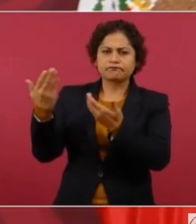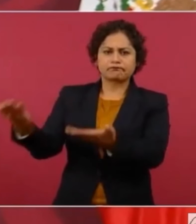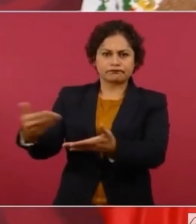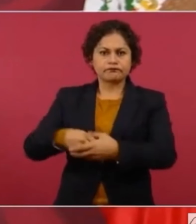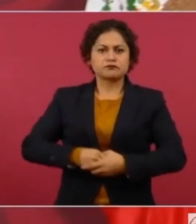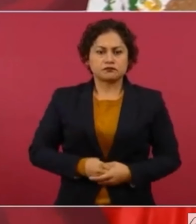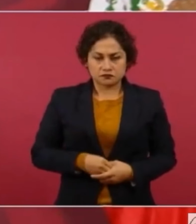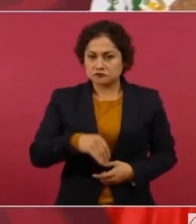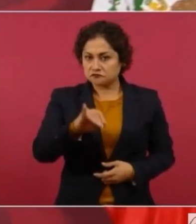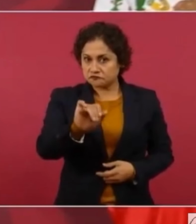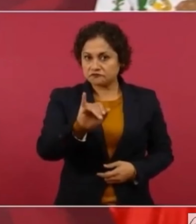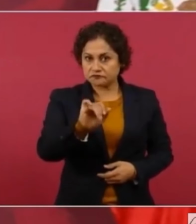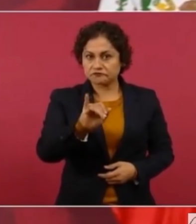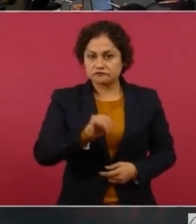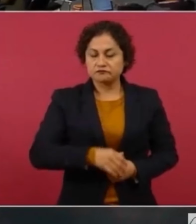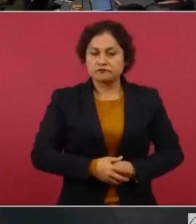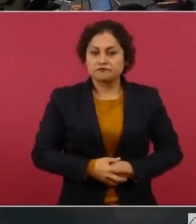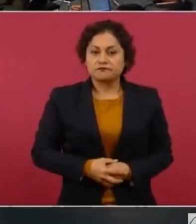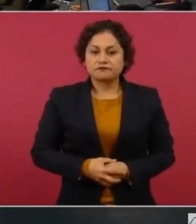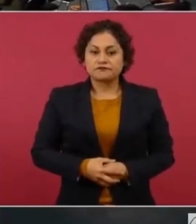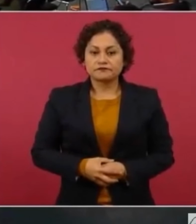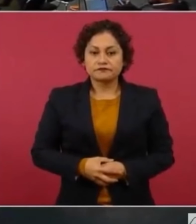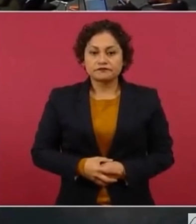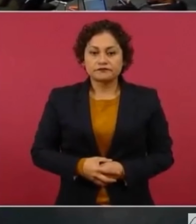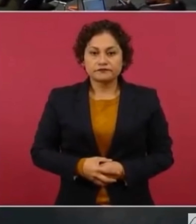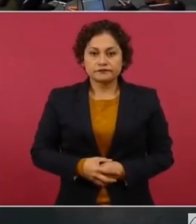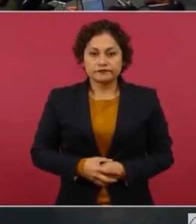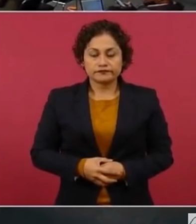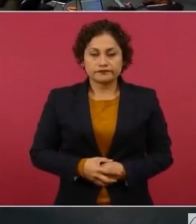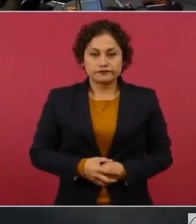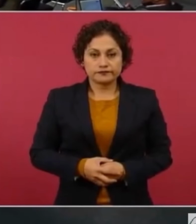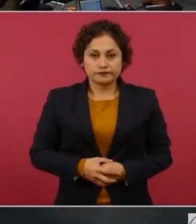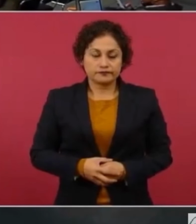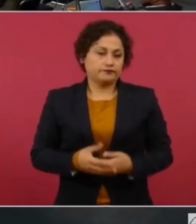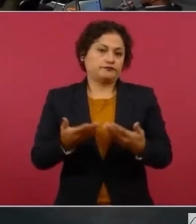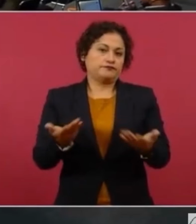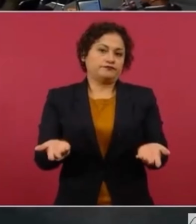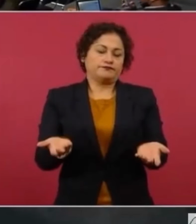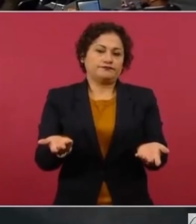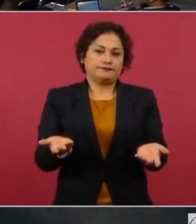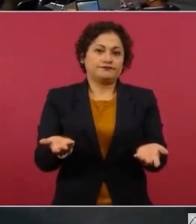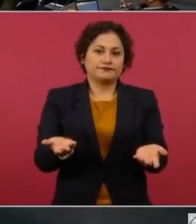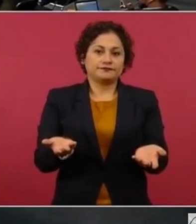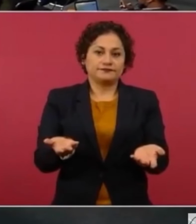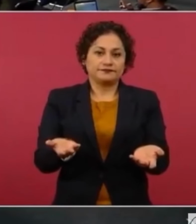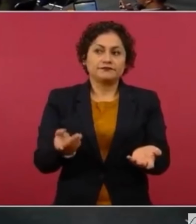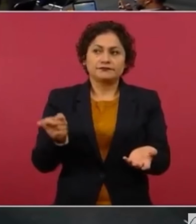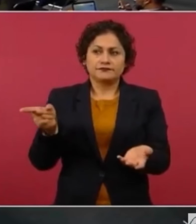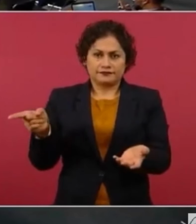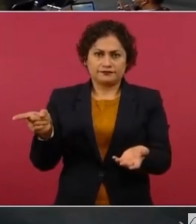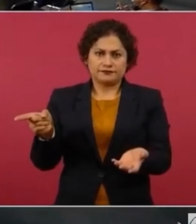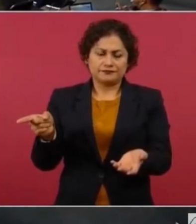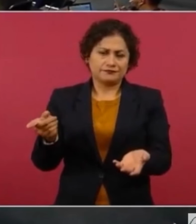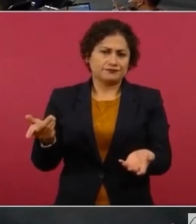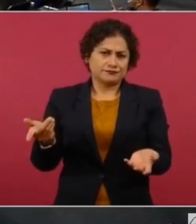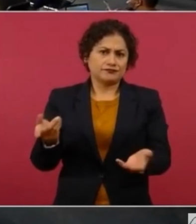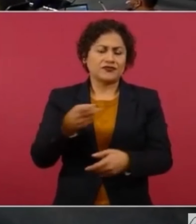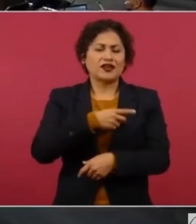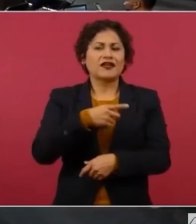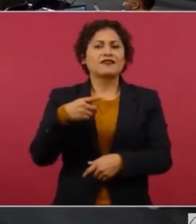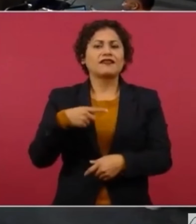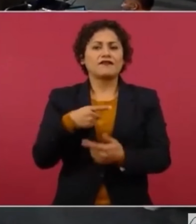Sí. ¿Cómo le gustaría quedar el artículo 33, presidente? Pues que se mantuviesen las libertades. Aquí